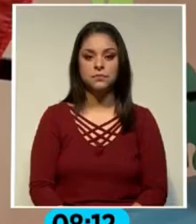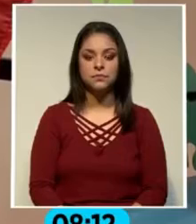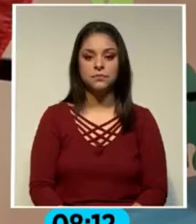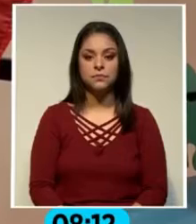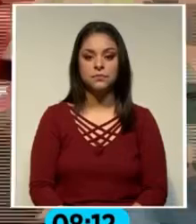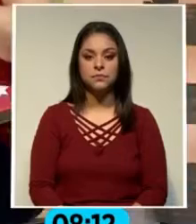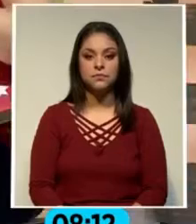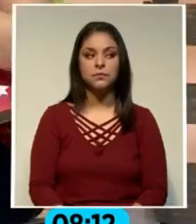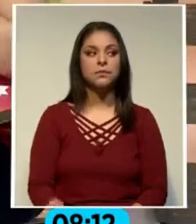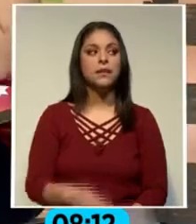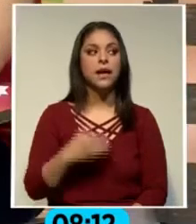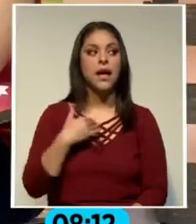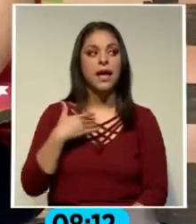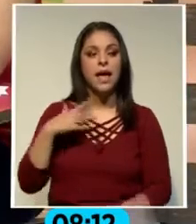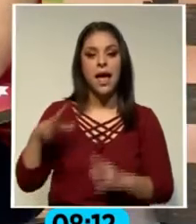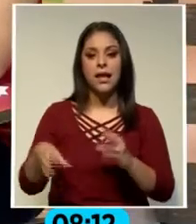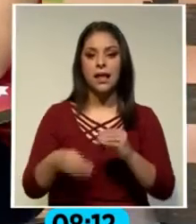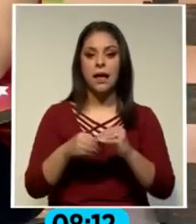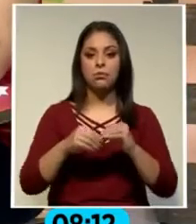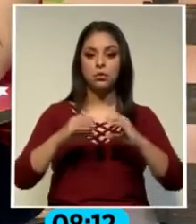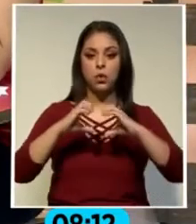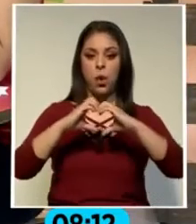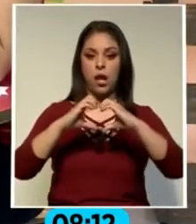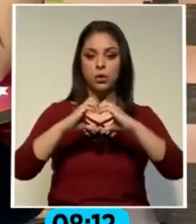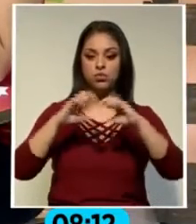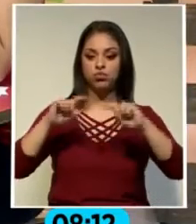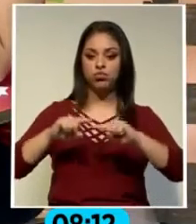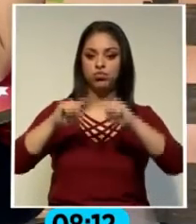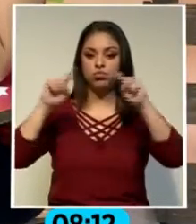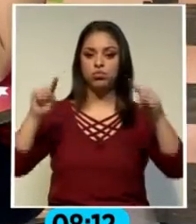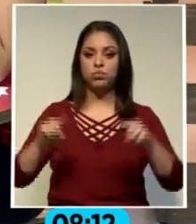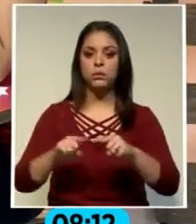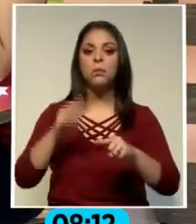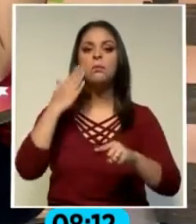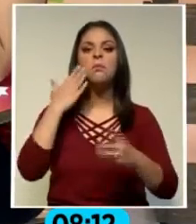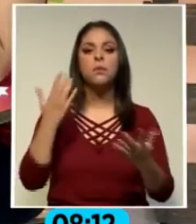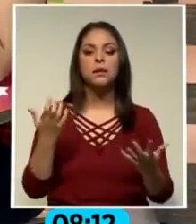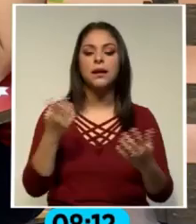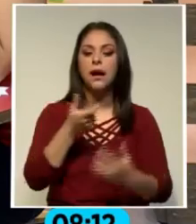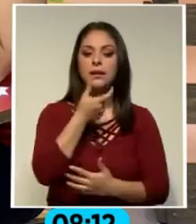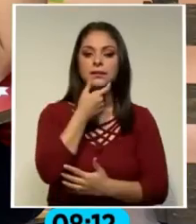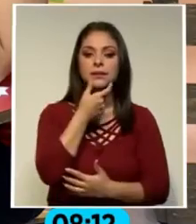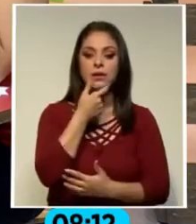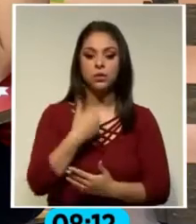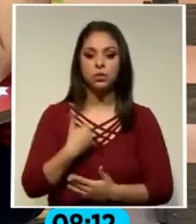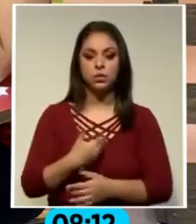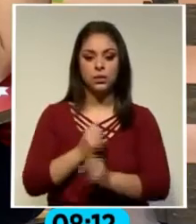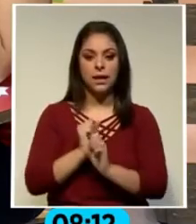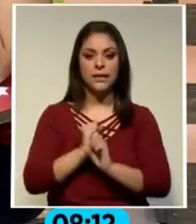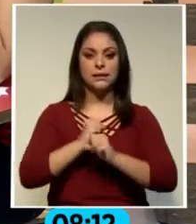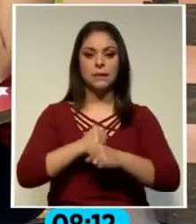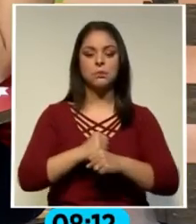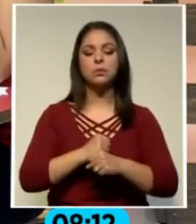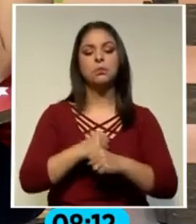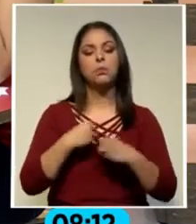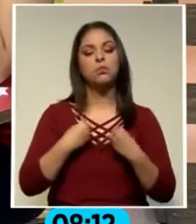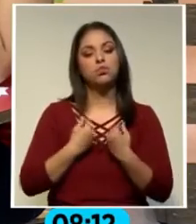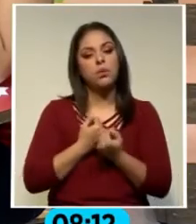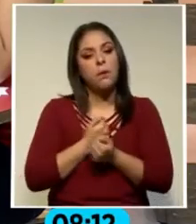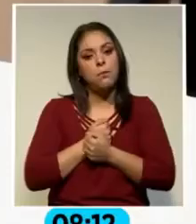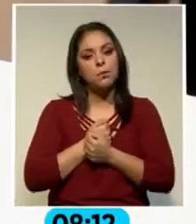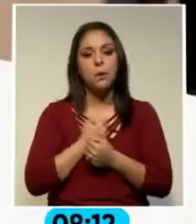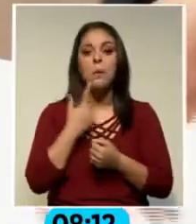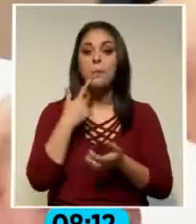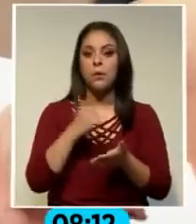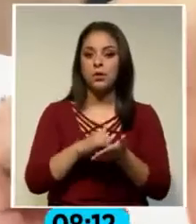las letras del nombre. Hay un corazón porque nosotras las galletitas que hacemos son con mucho amor. Excelente. Por eso es que saben tan deliciosas. ¿Cómo las vas a poner? Muy bien, ahí lo vas a